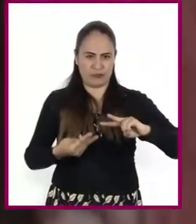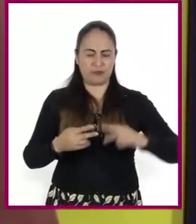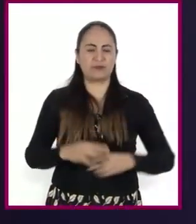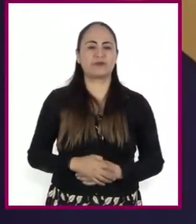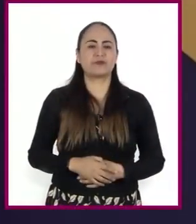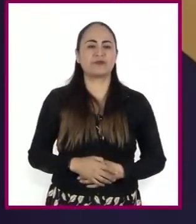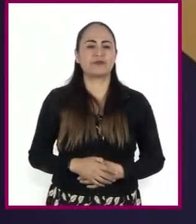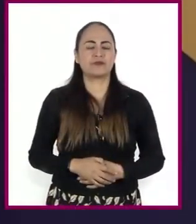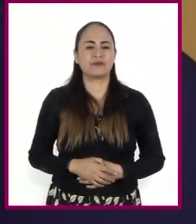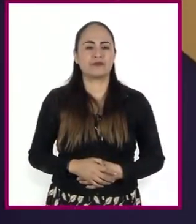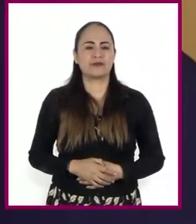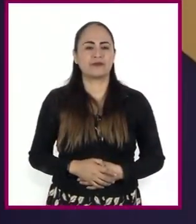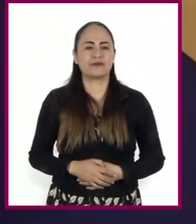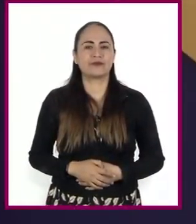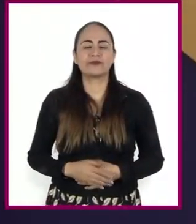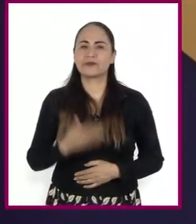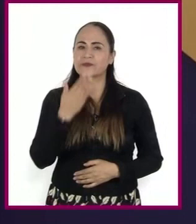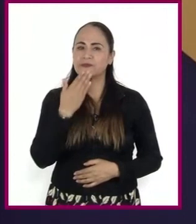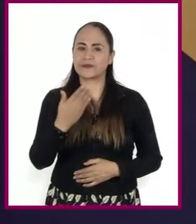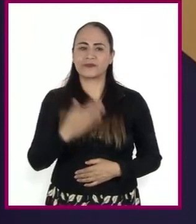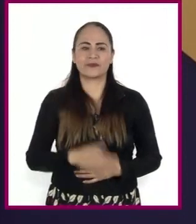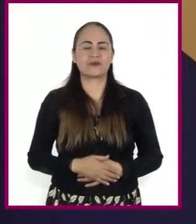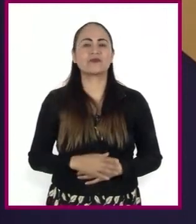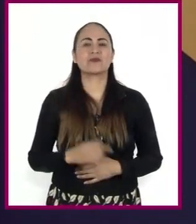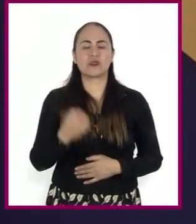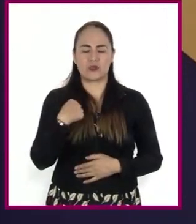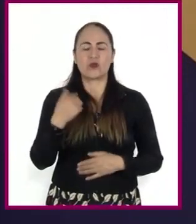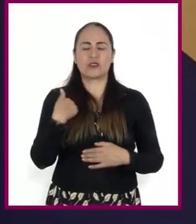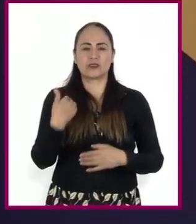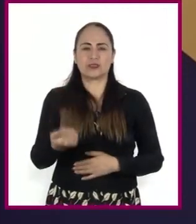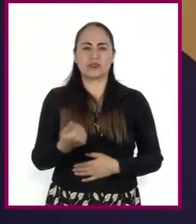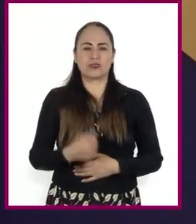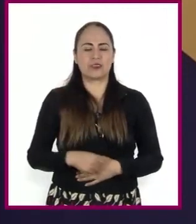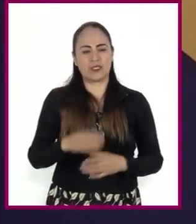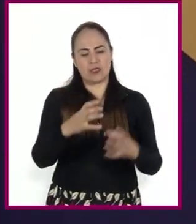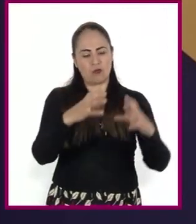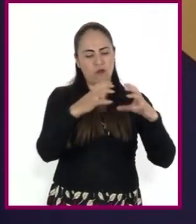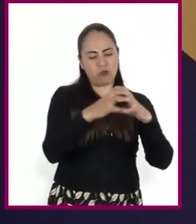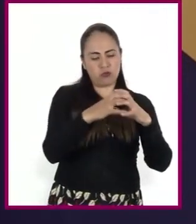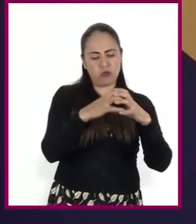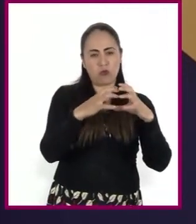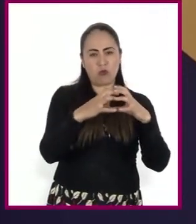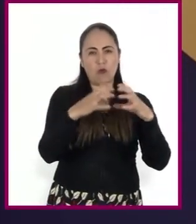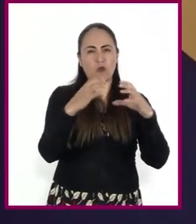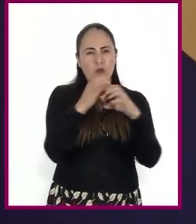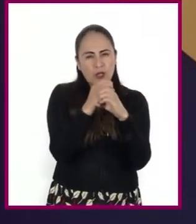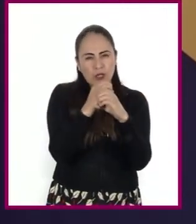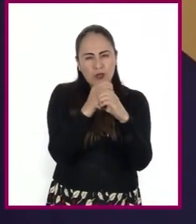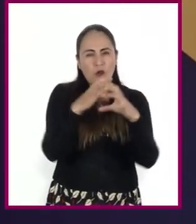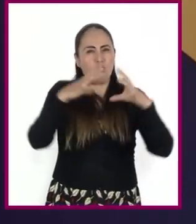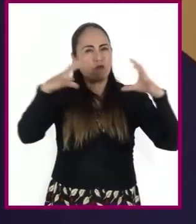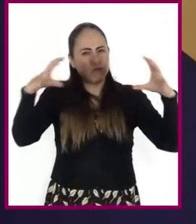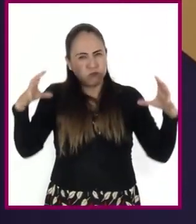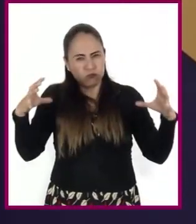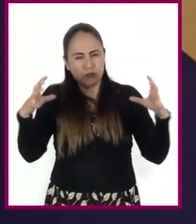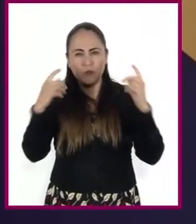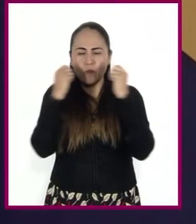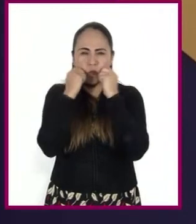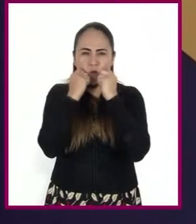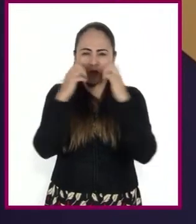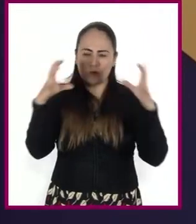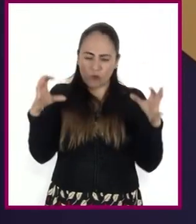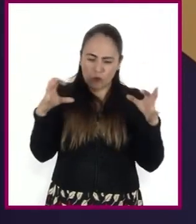regularmente. Bien, maestra, ya entendí que los cuerpos, sean pequeños o grandes, tienen la capacidad de atraerse entre